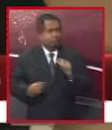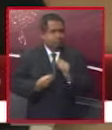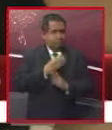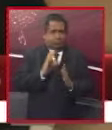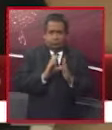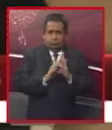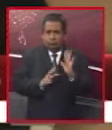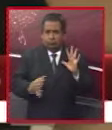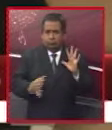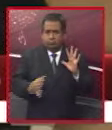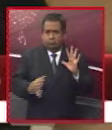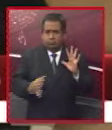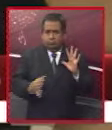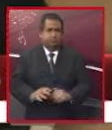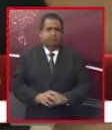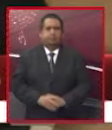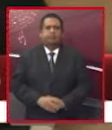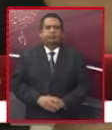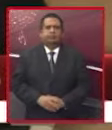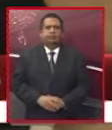nuestra Constitución.